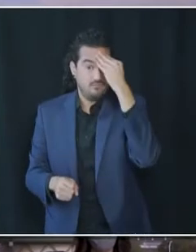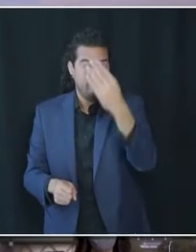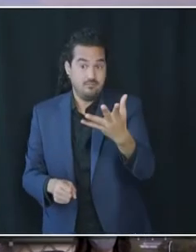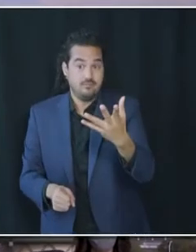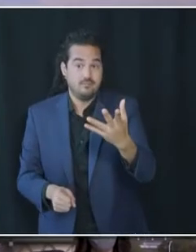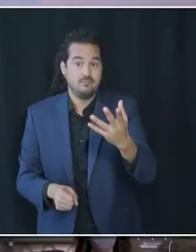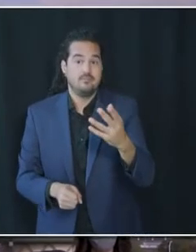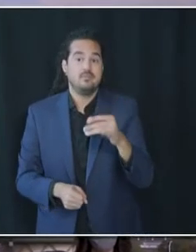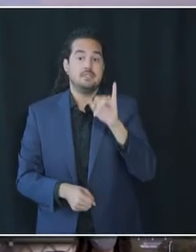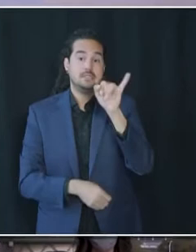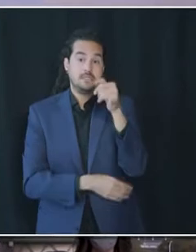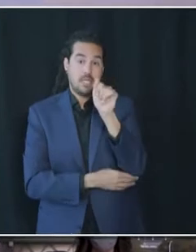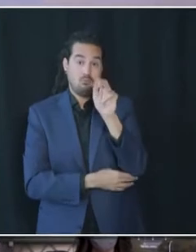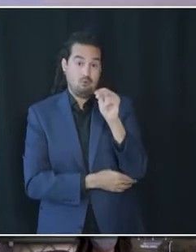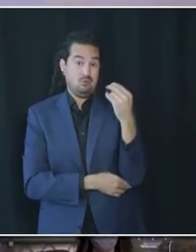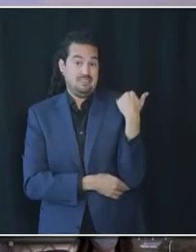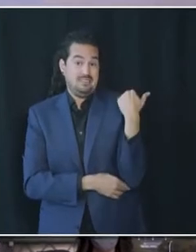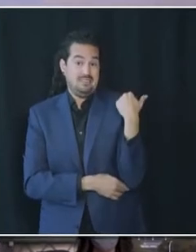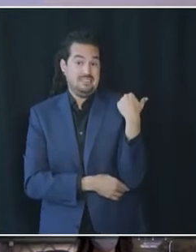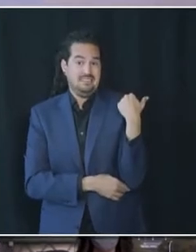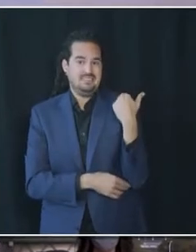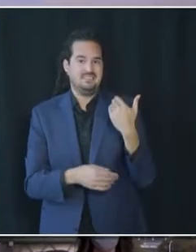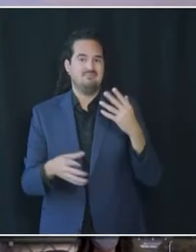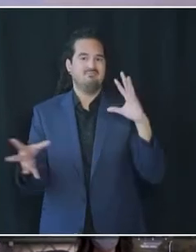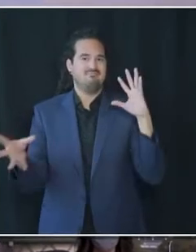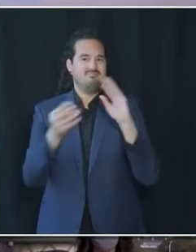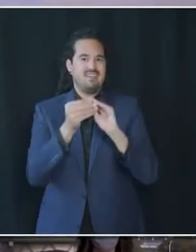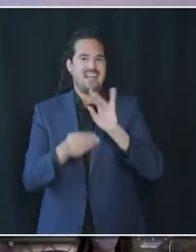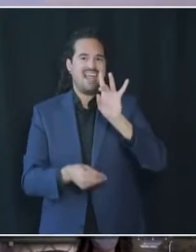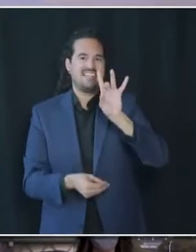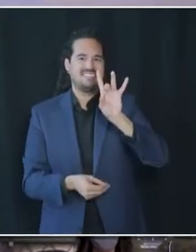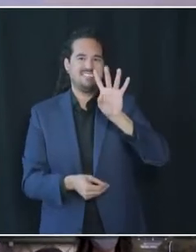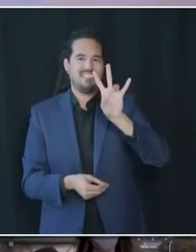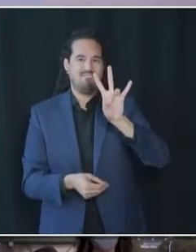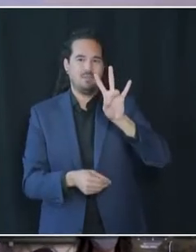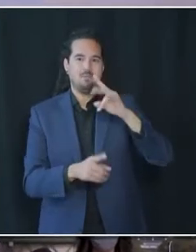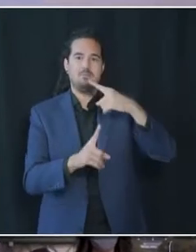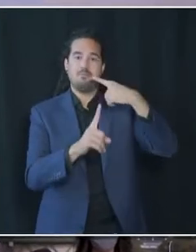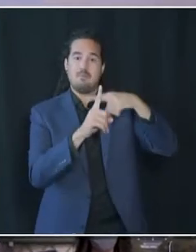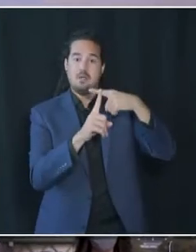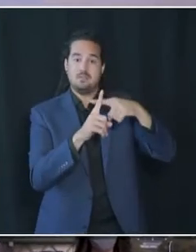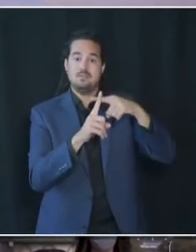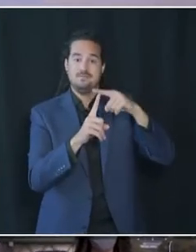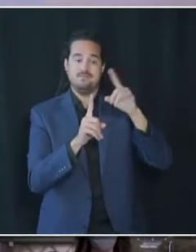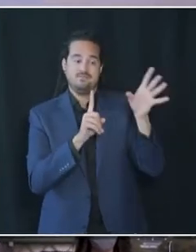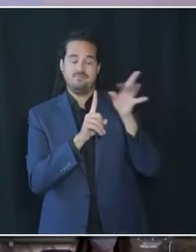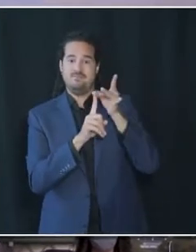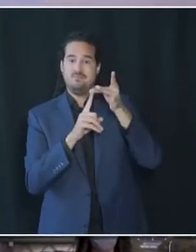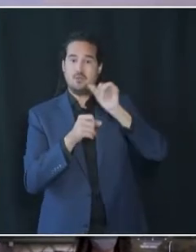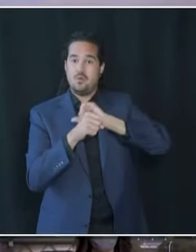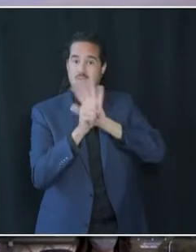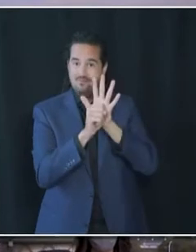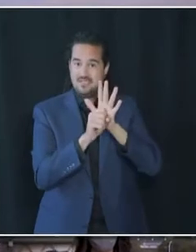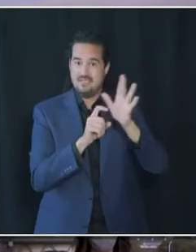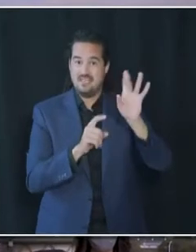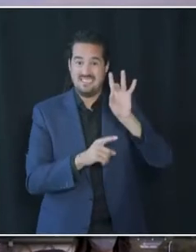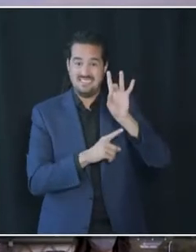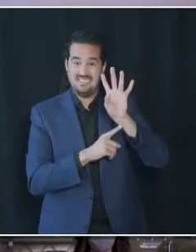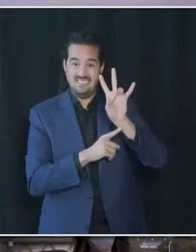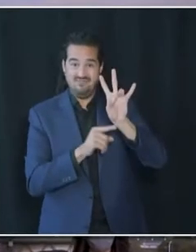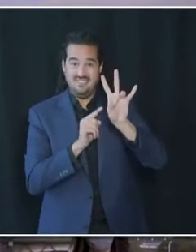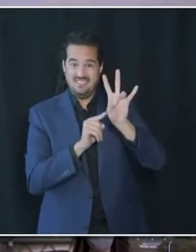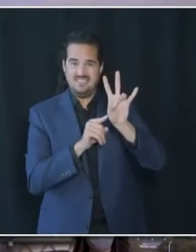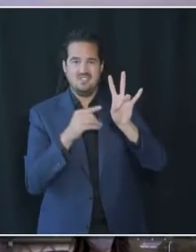reportados de casos positivos en nuestras escuelas es una cifra más baja de lo que se había visto en noviembre de diciembre